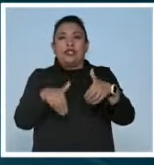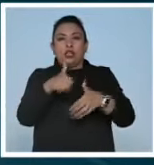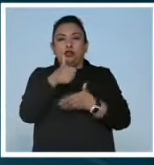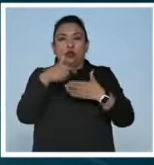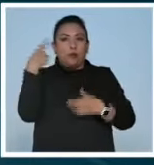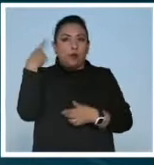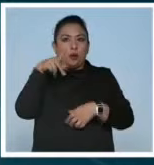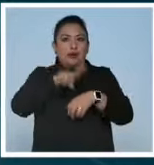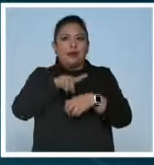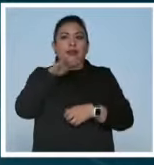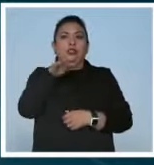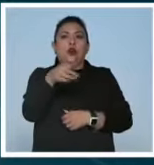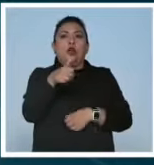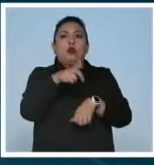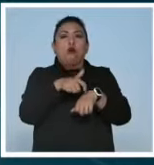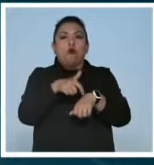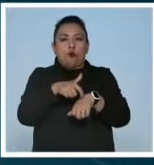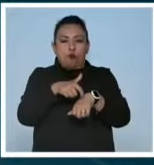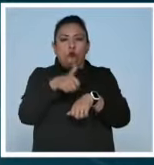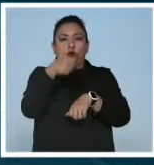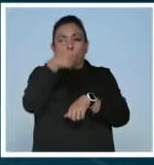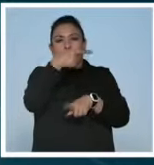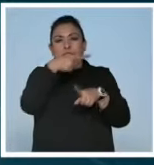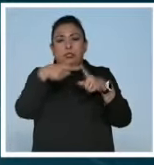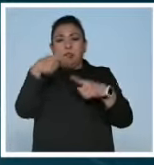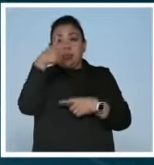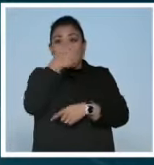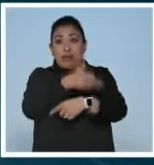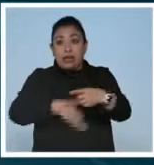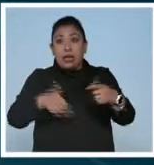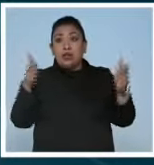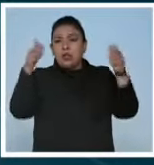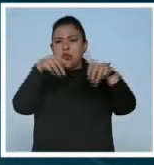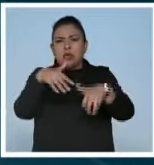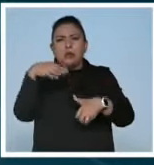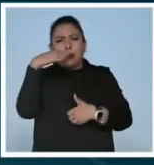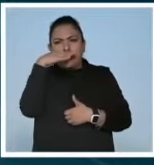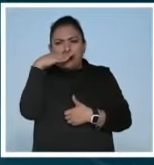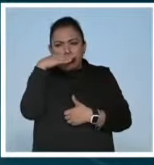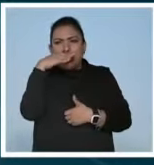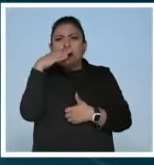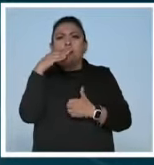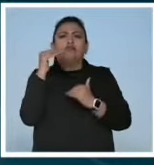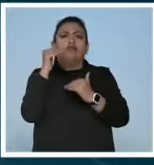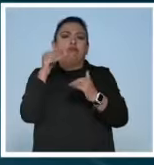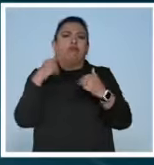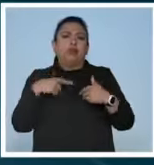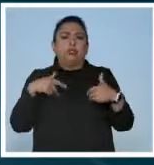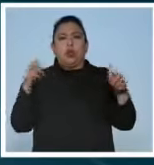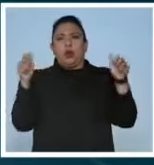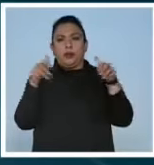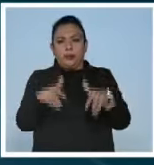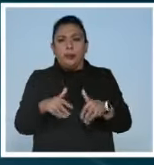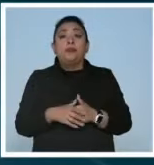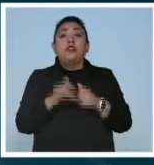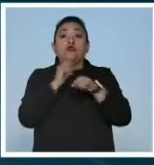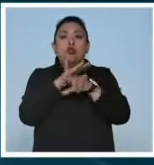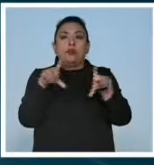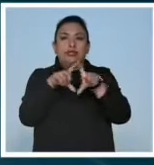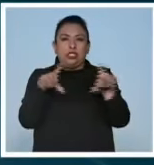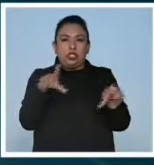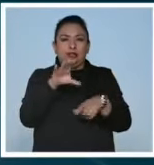Puebla el 19 de agosto a las 18:30 horas, cuya entrada será gratuita con cupo limitado. Con